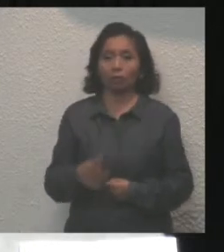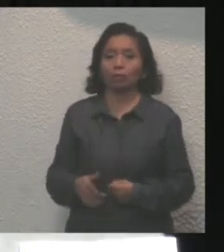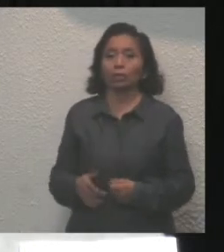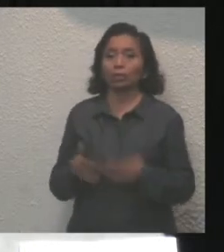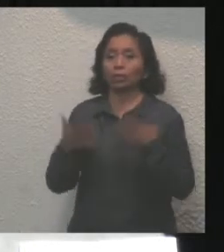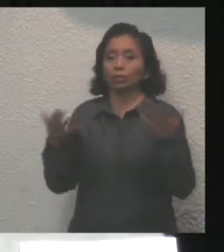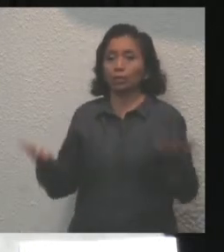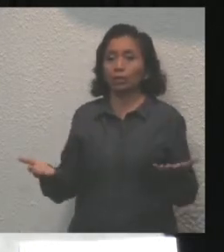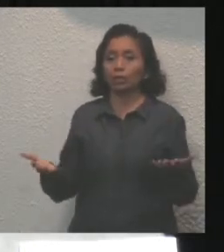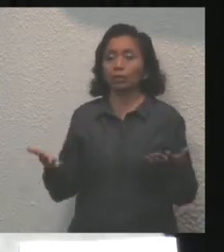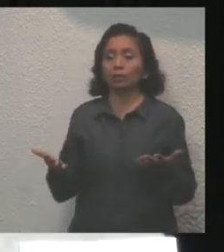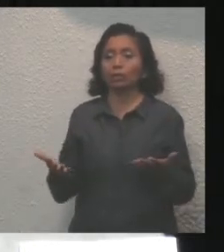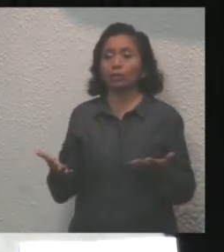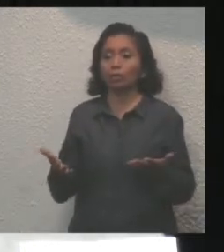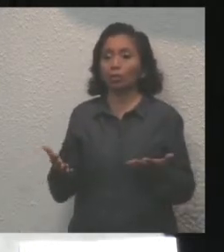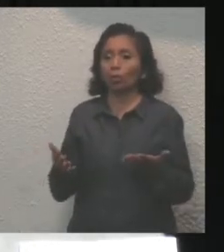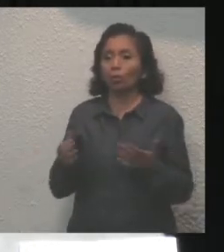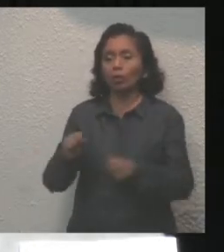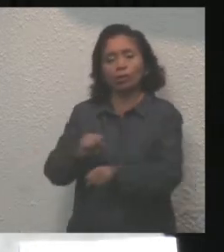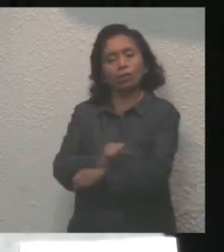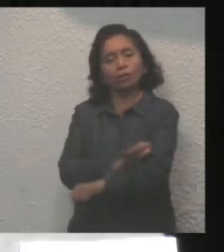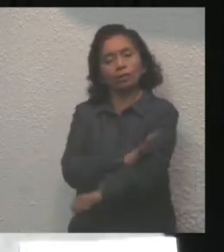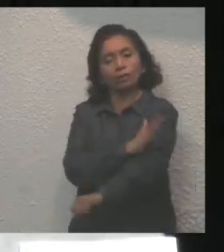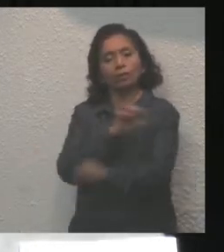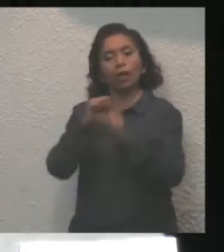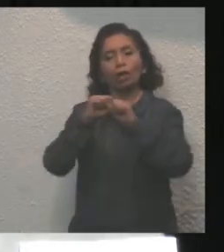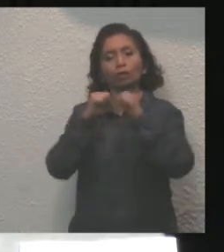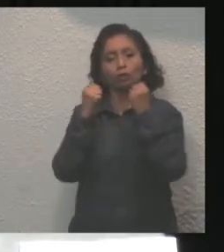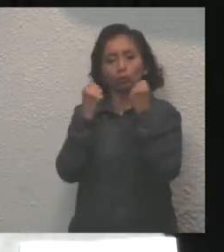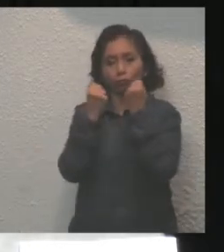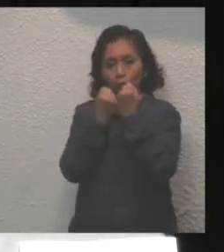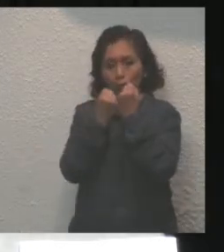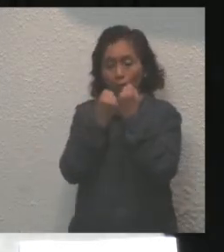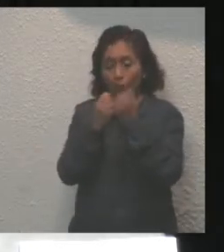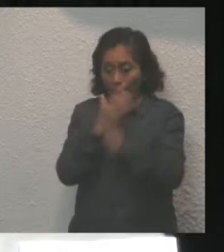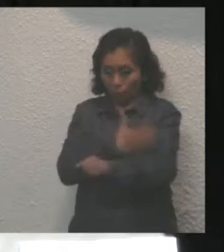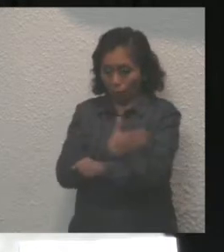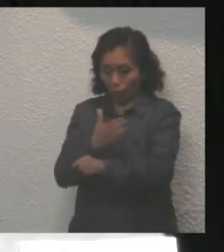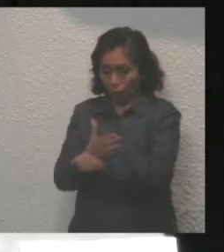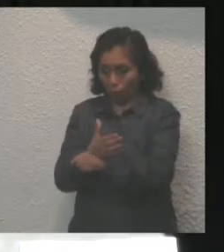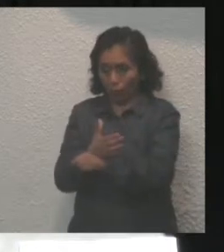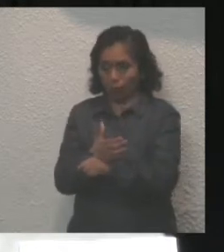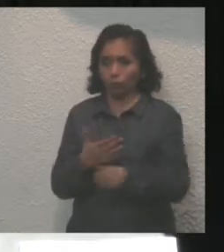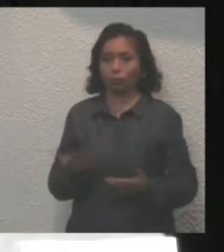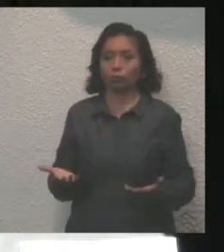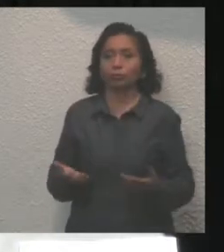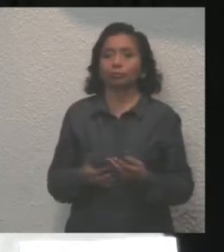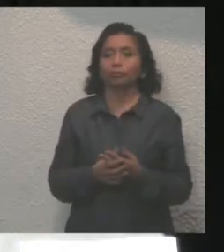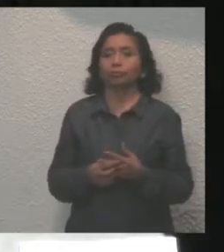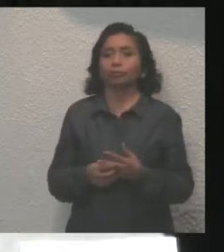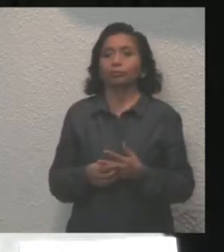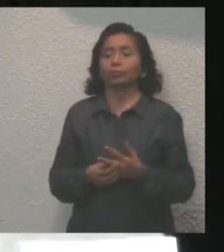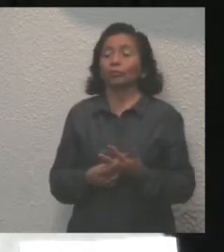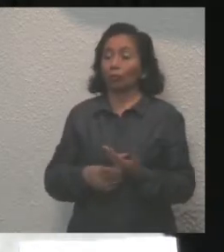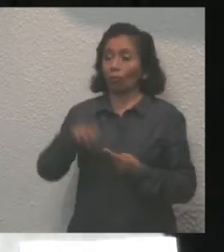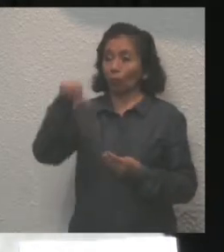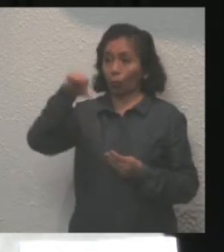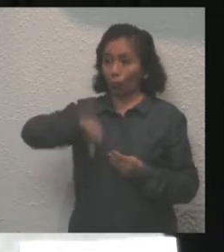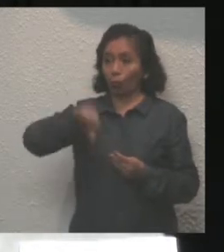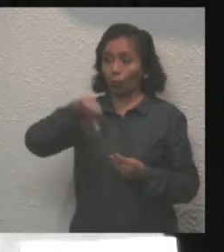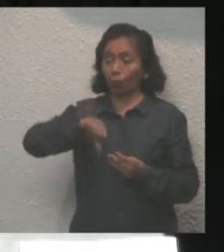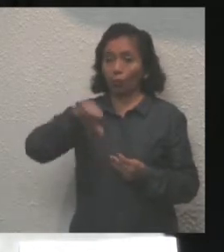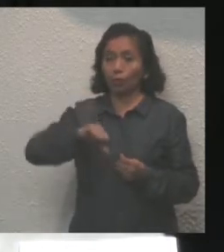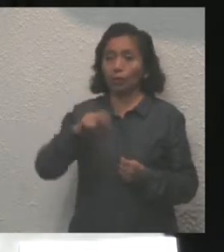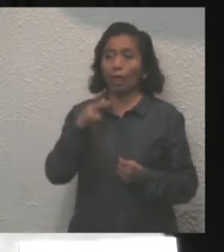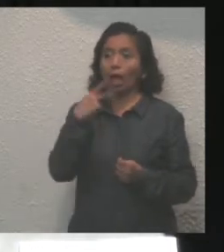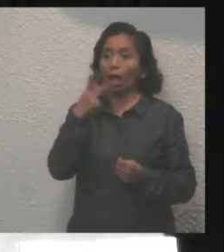con sensibilidad social para que los acompañemos en este difícil momento. Hoy hablo